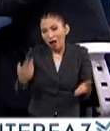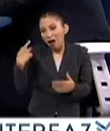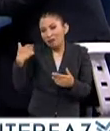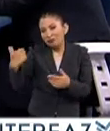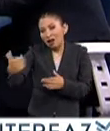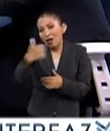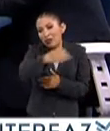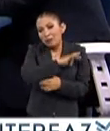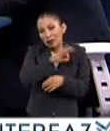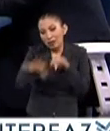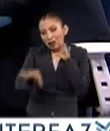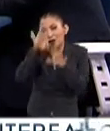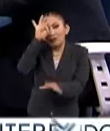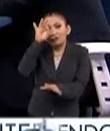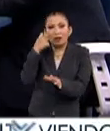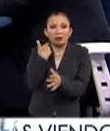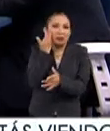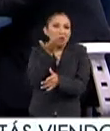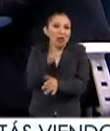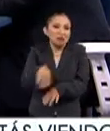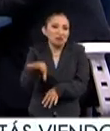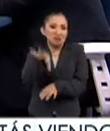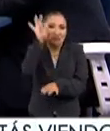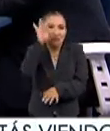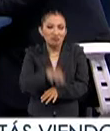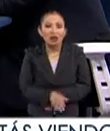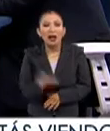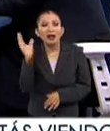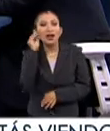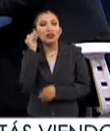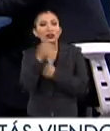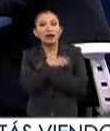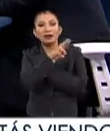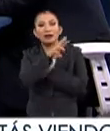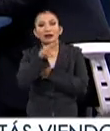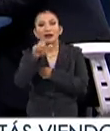quien puede encontrar lo que está buscando. Sí, en Radio Educación,